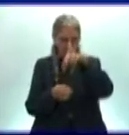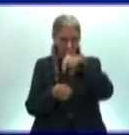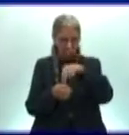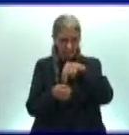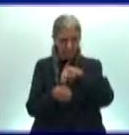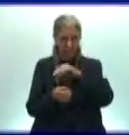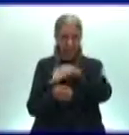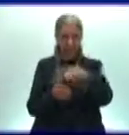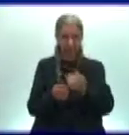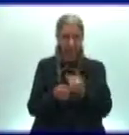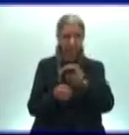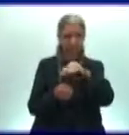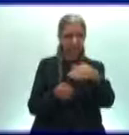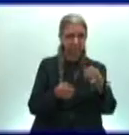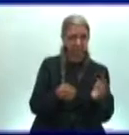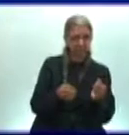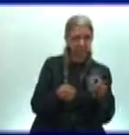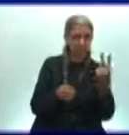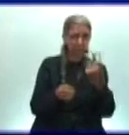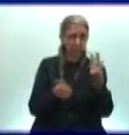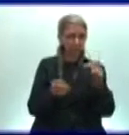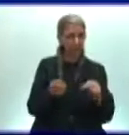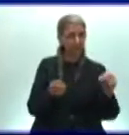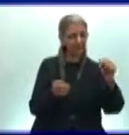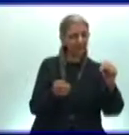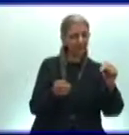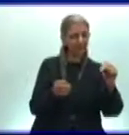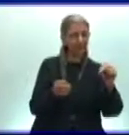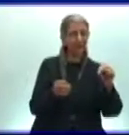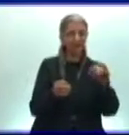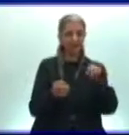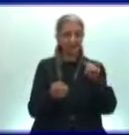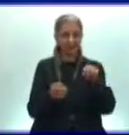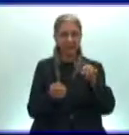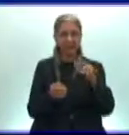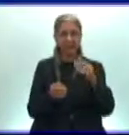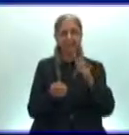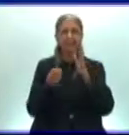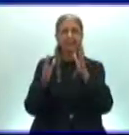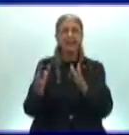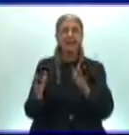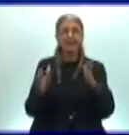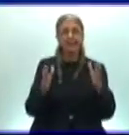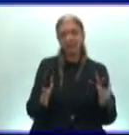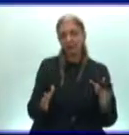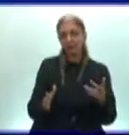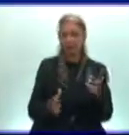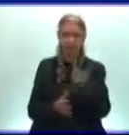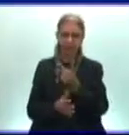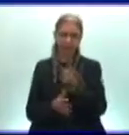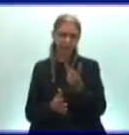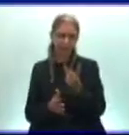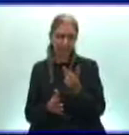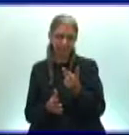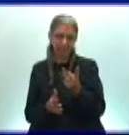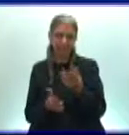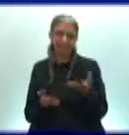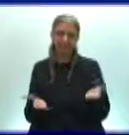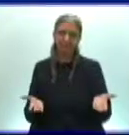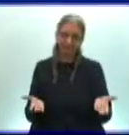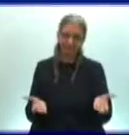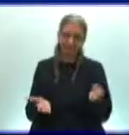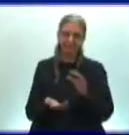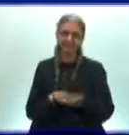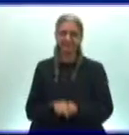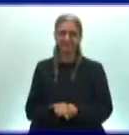periodo. Por tanto, si tiene 2 niveles de energía, este elemento se encuentra ubicado en el